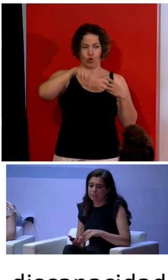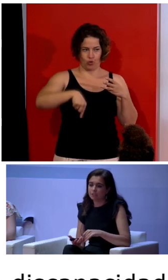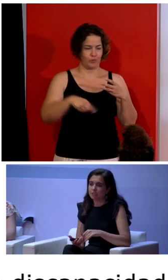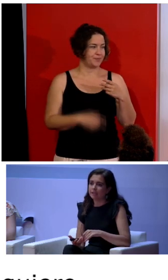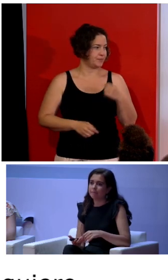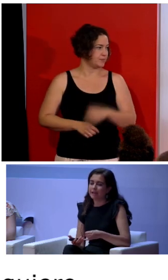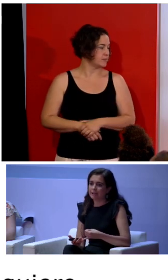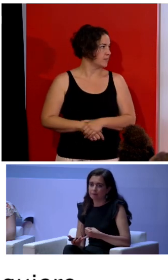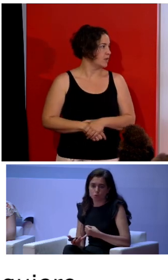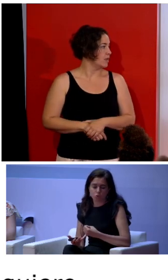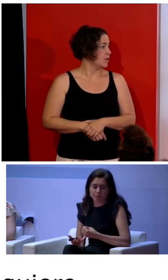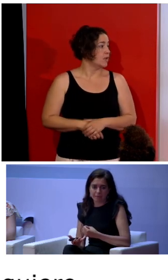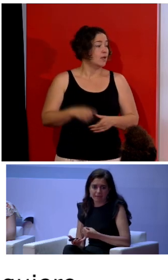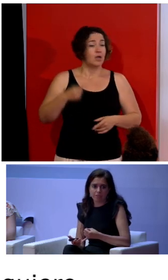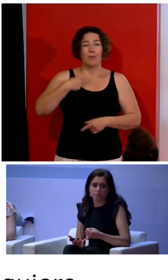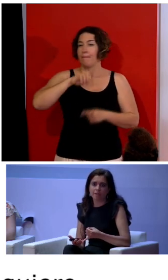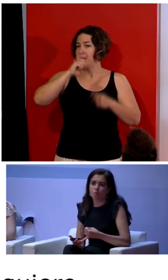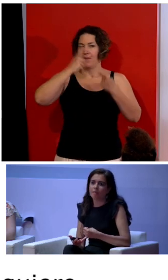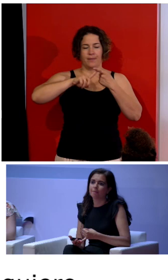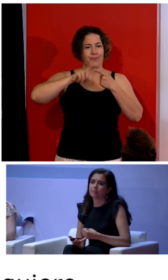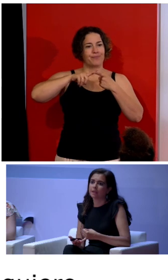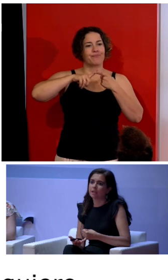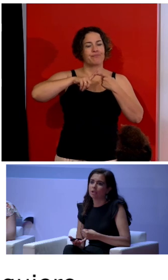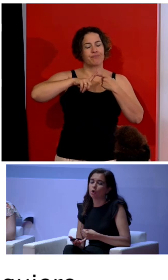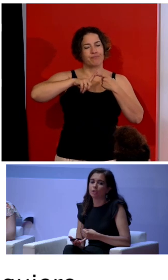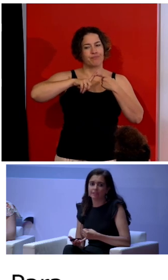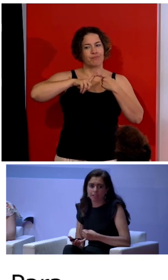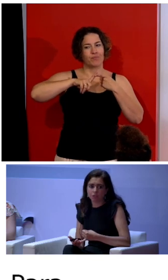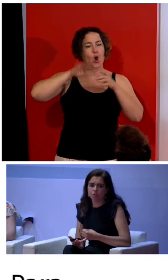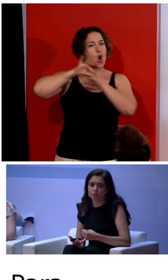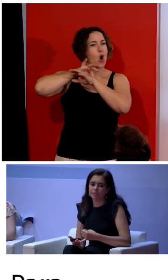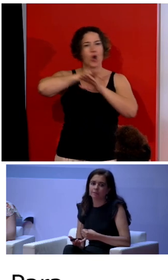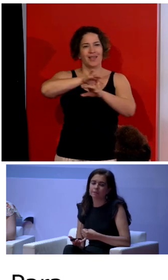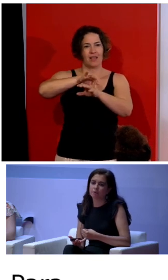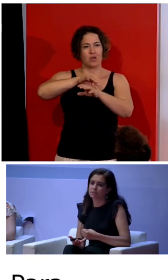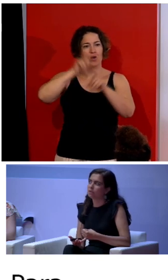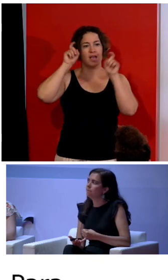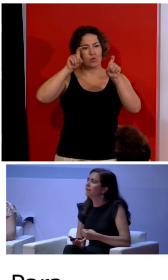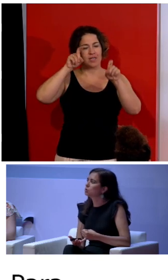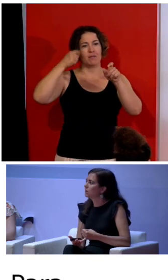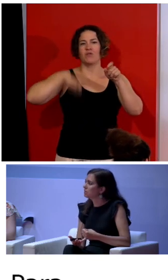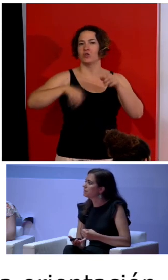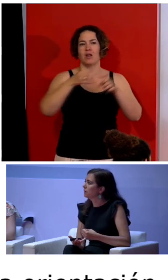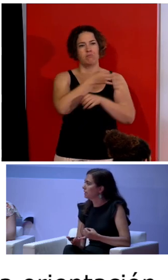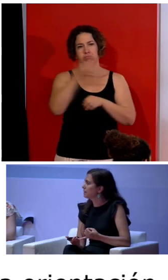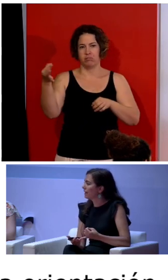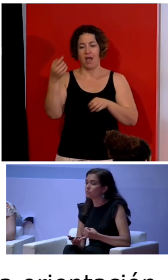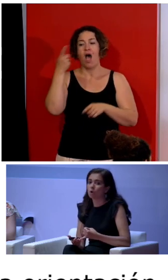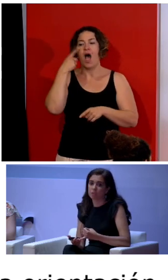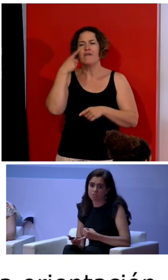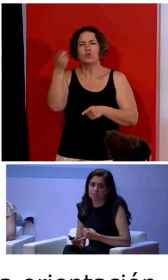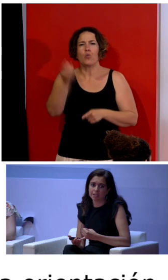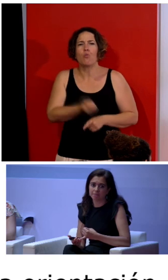ahora. Para nosotros la primera es una adecuada orientación educativa y profesional para descubrir las